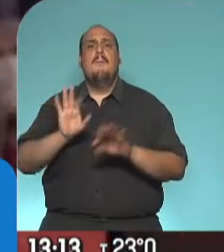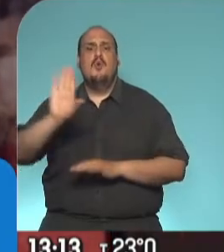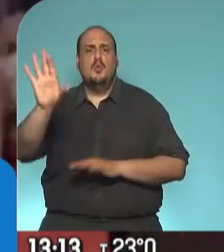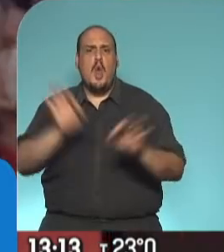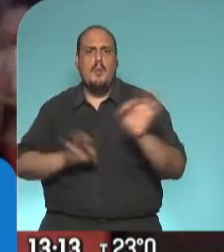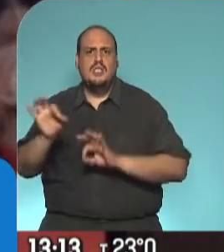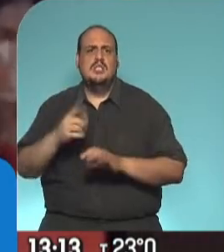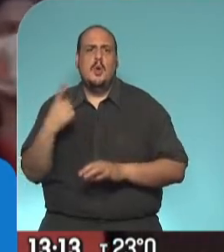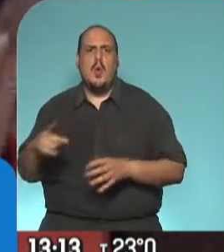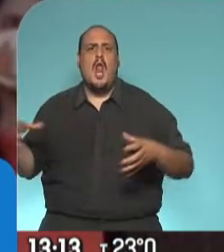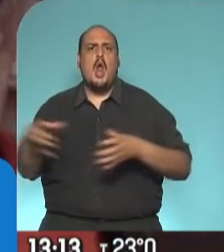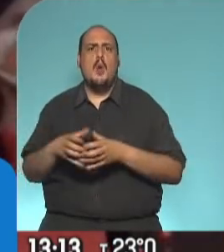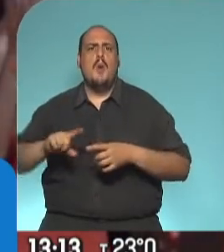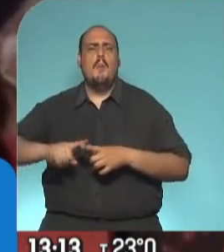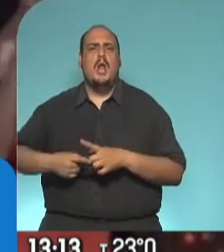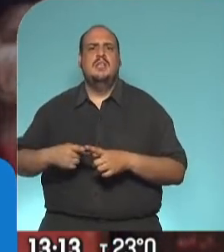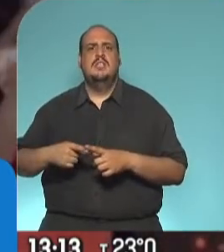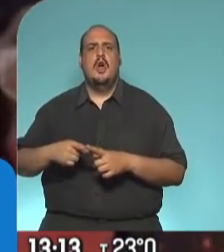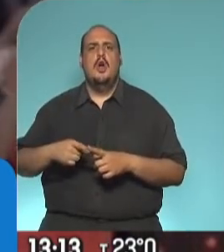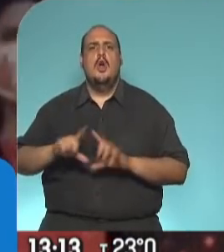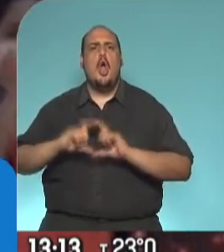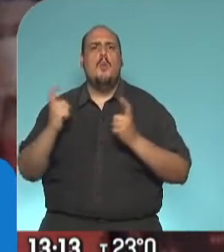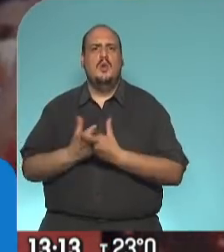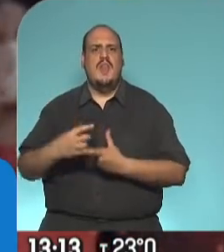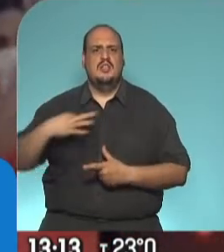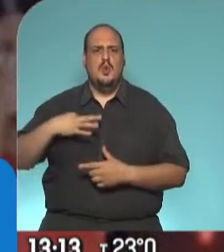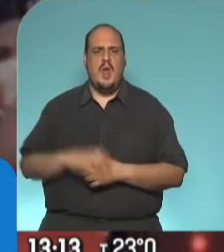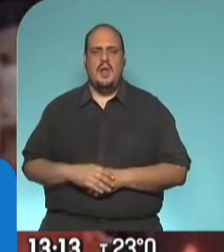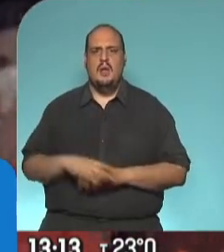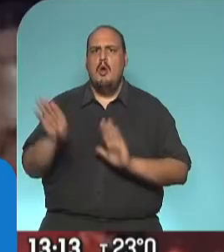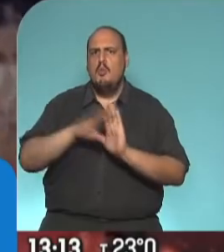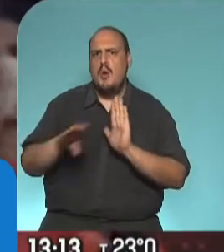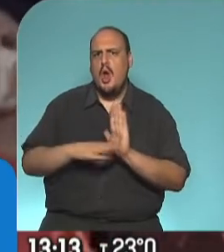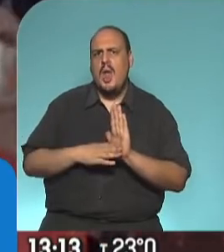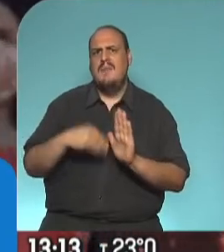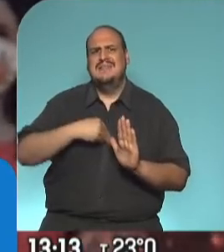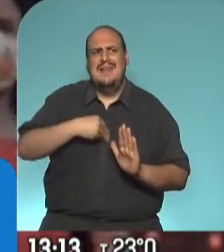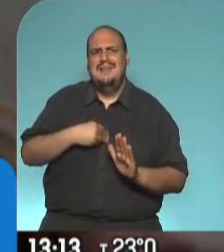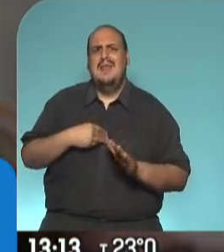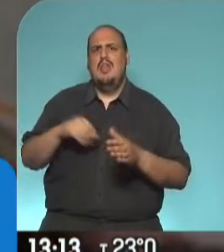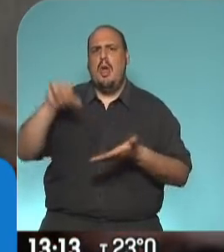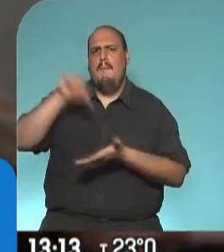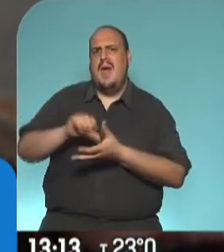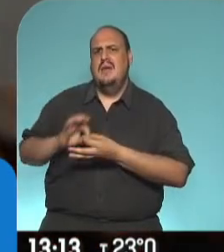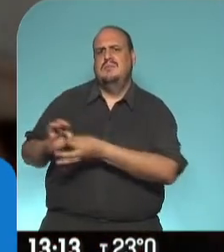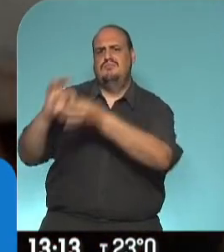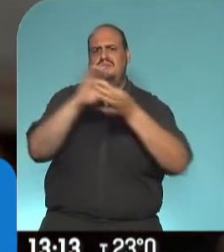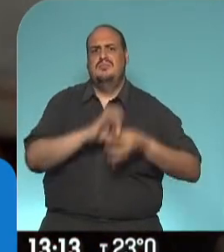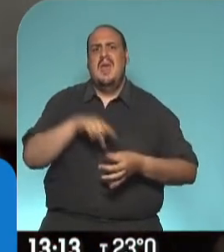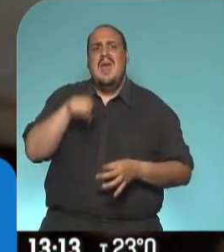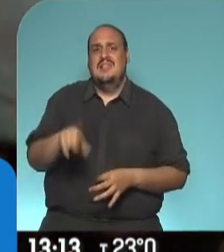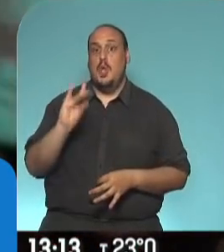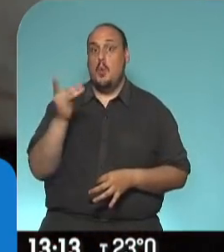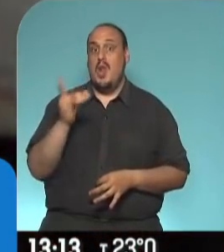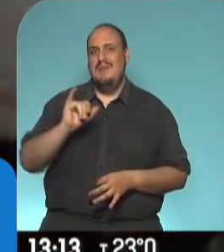comunidad ciudadana. Un proyecto, un programa, un sentido de Estado, que es lo que Bolivia necesita